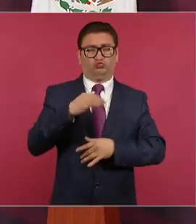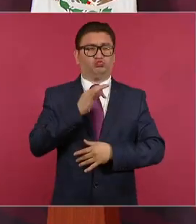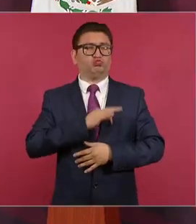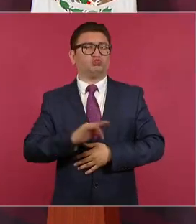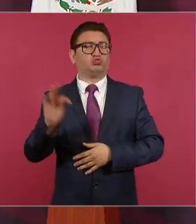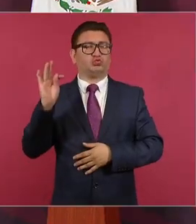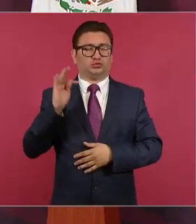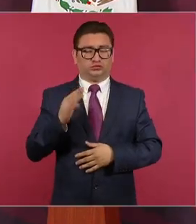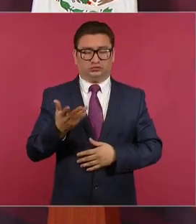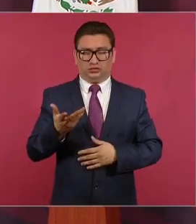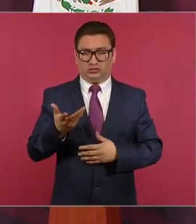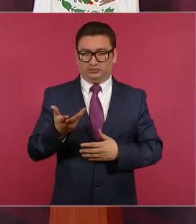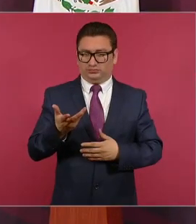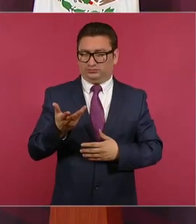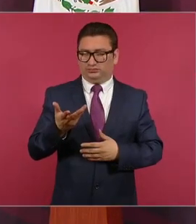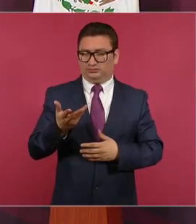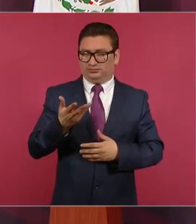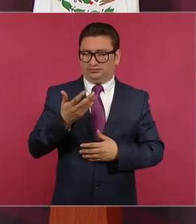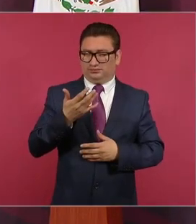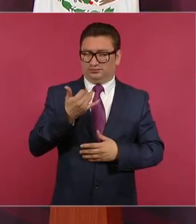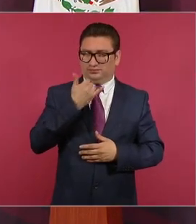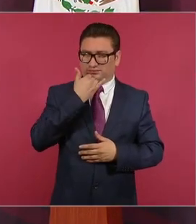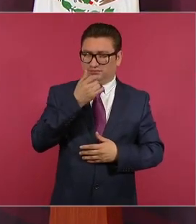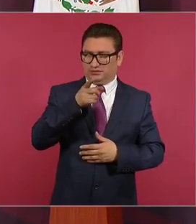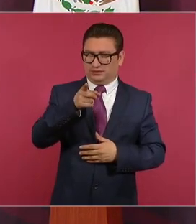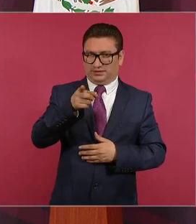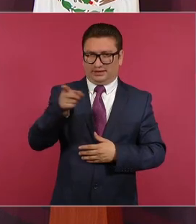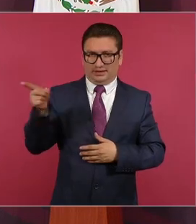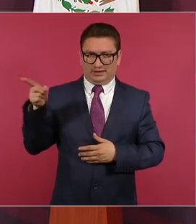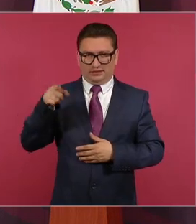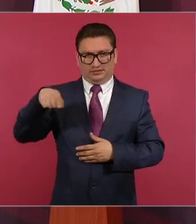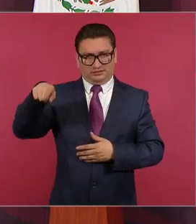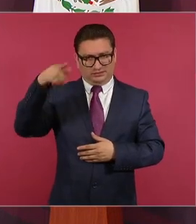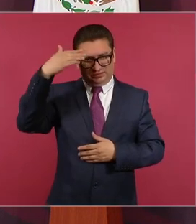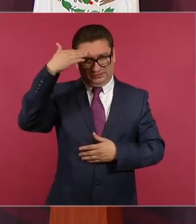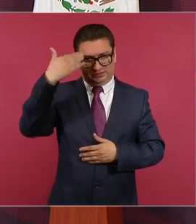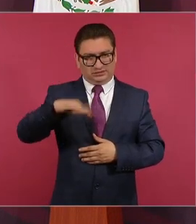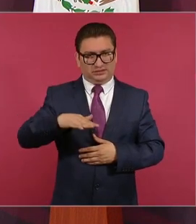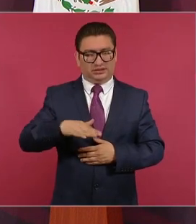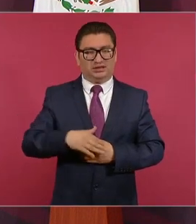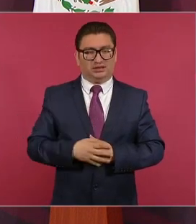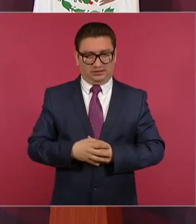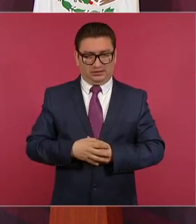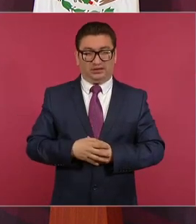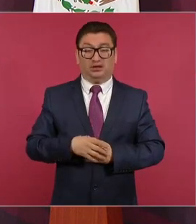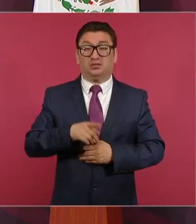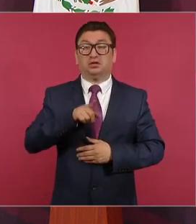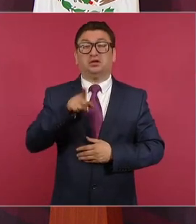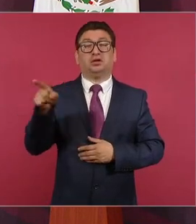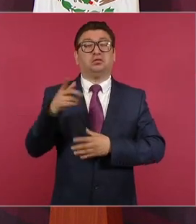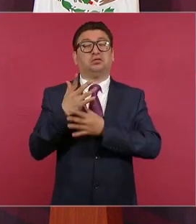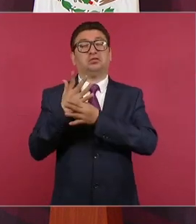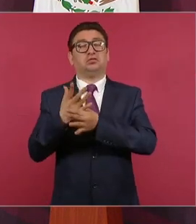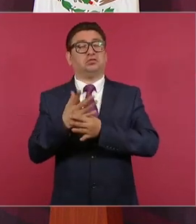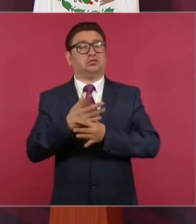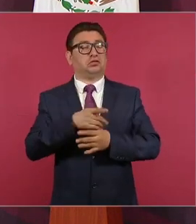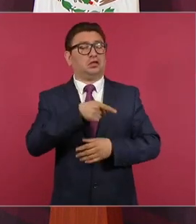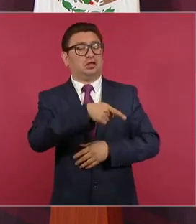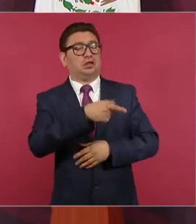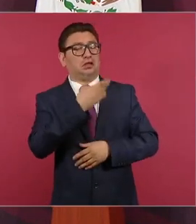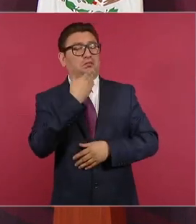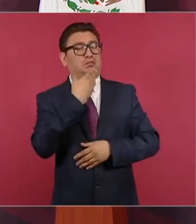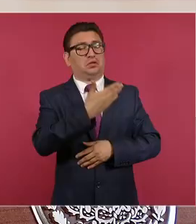ellos son los que saben qué es bueno, qué es malo,